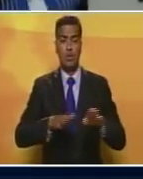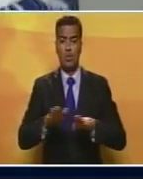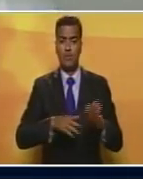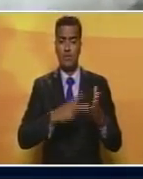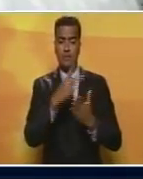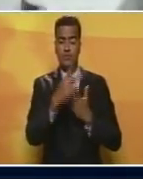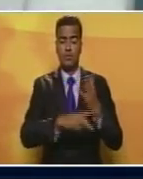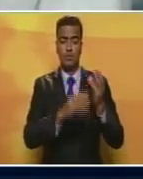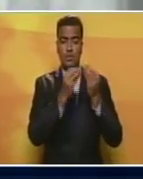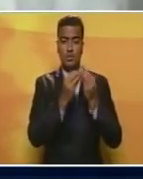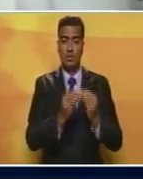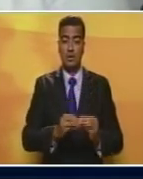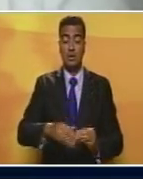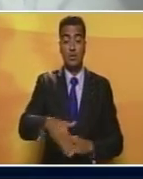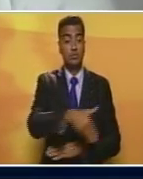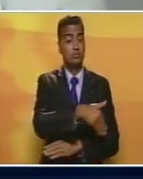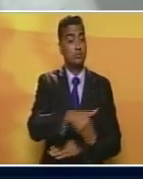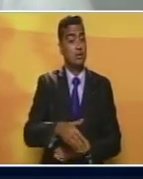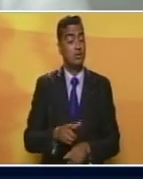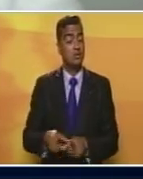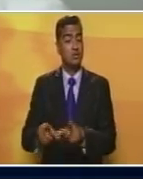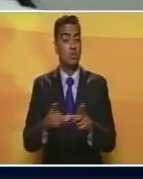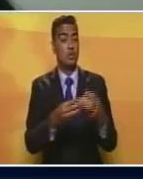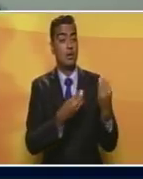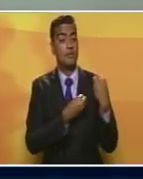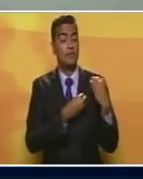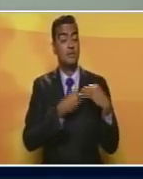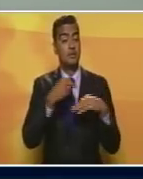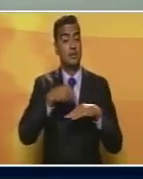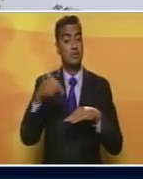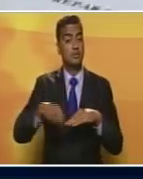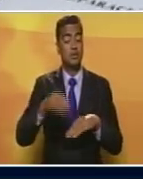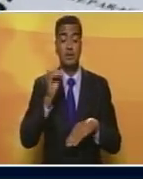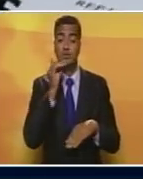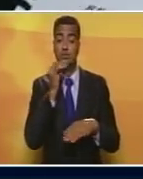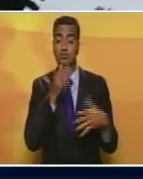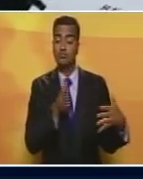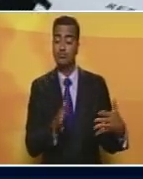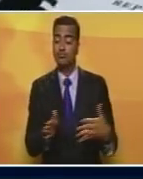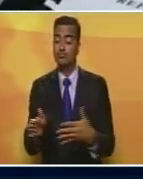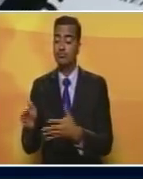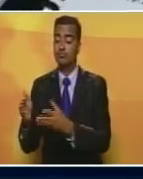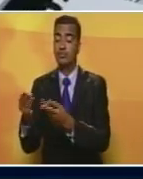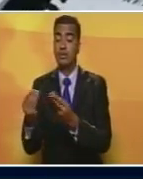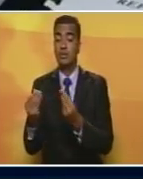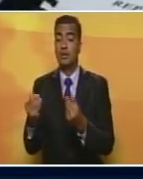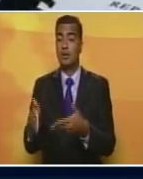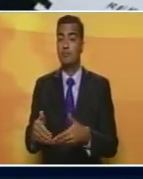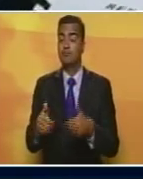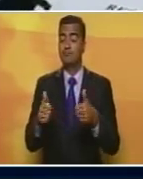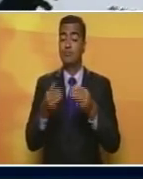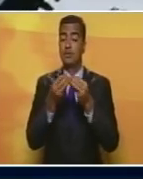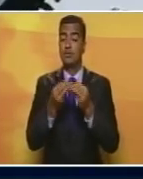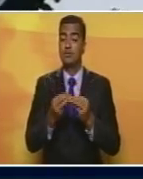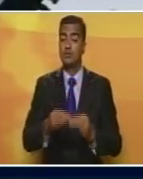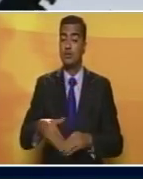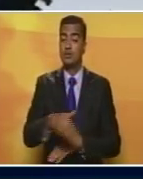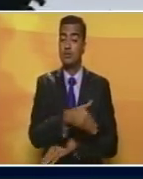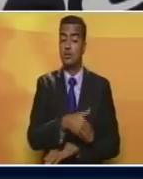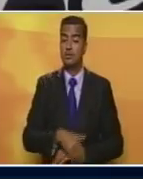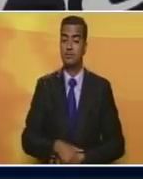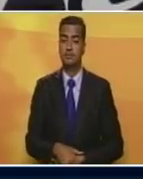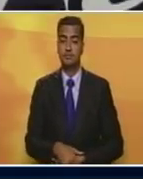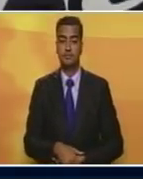Troncal 5 están a punto de colapso y dejarían eventualmente aislada a la entidad del resto del país. Gómez estará en Caracas